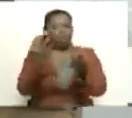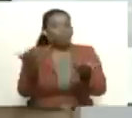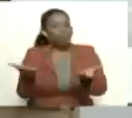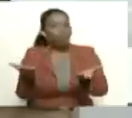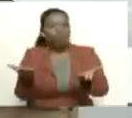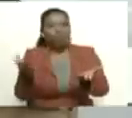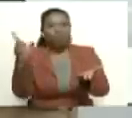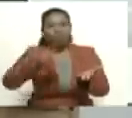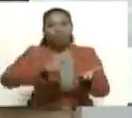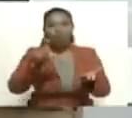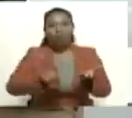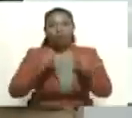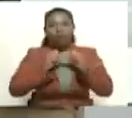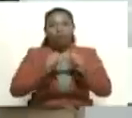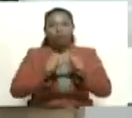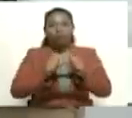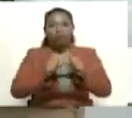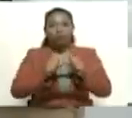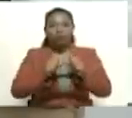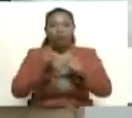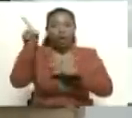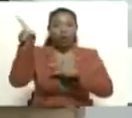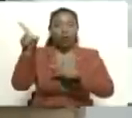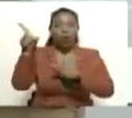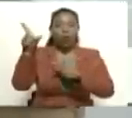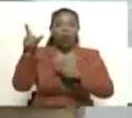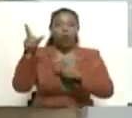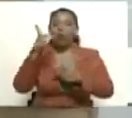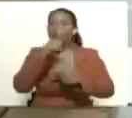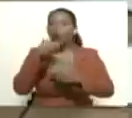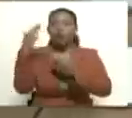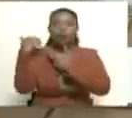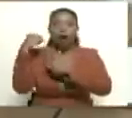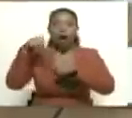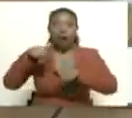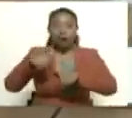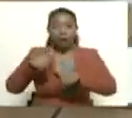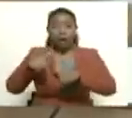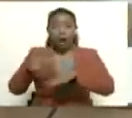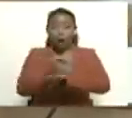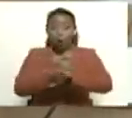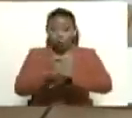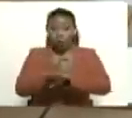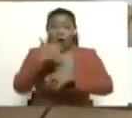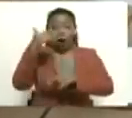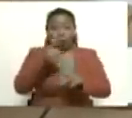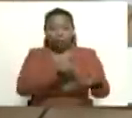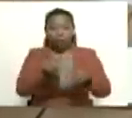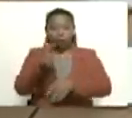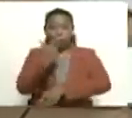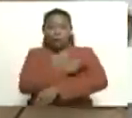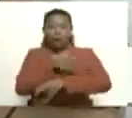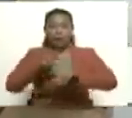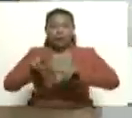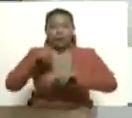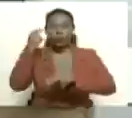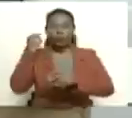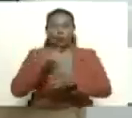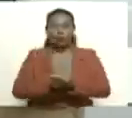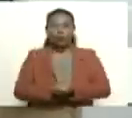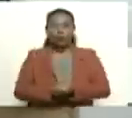que de manera permanente y responsable el gobierno bolivariano proporcionaba en los planes de inmunización a nuestras niñas y nuestros